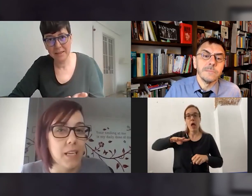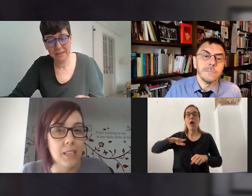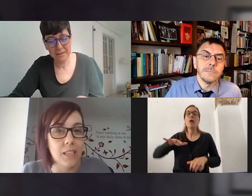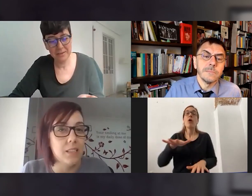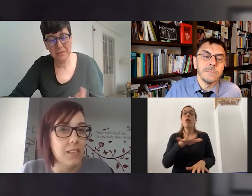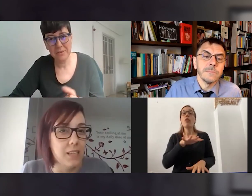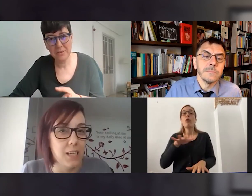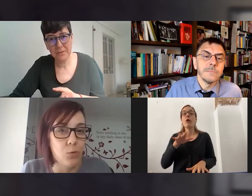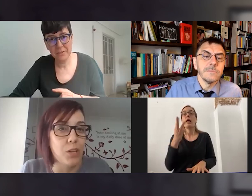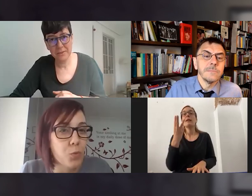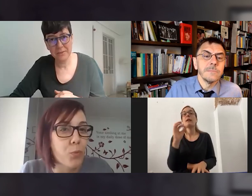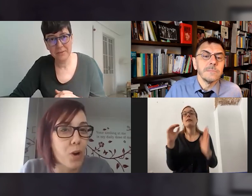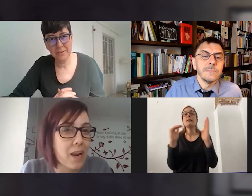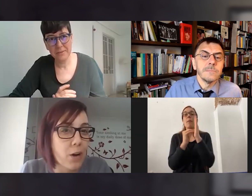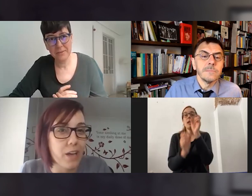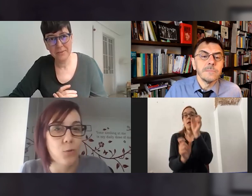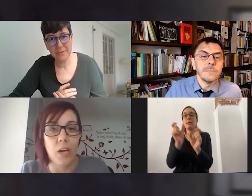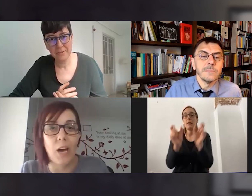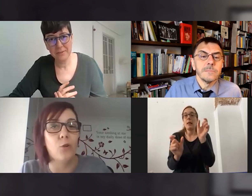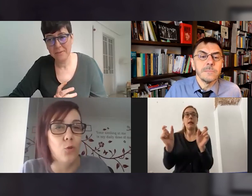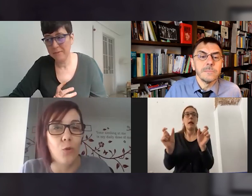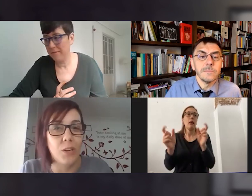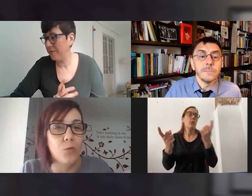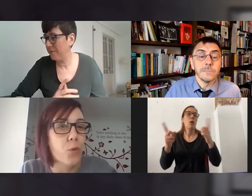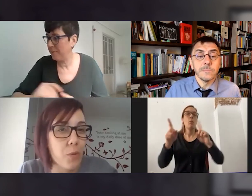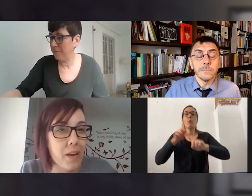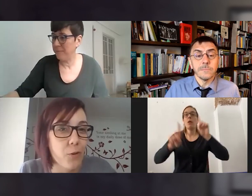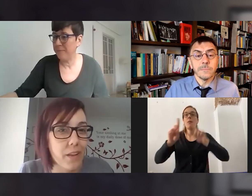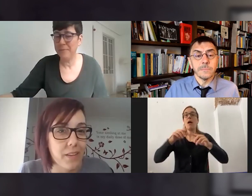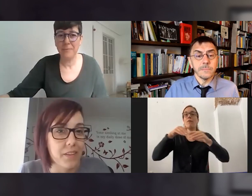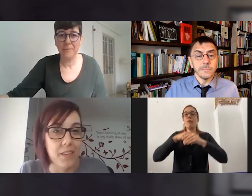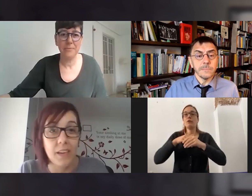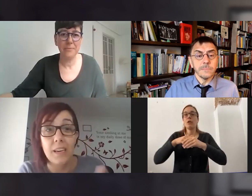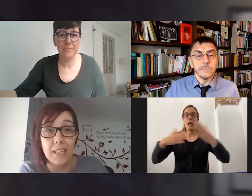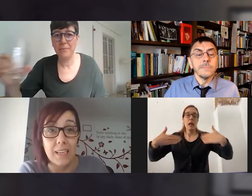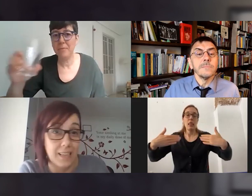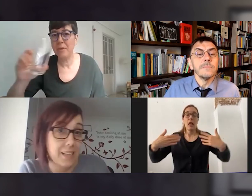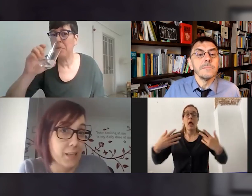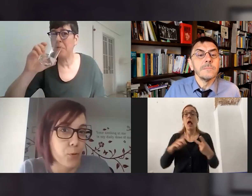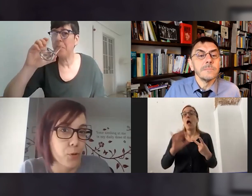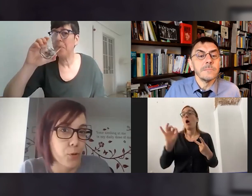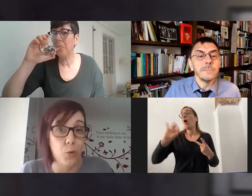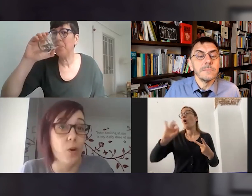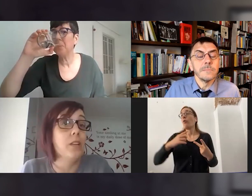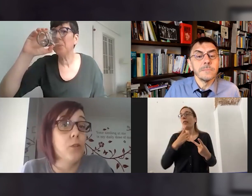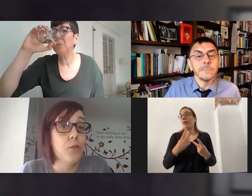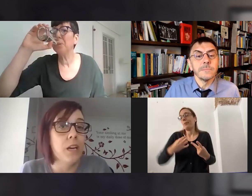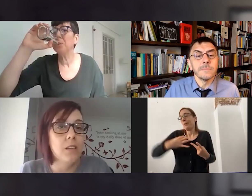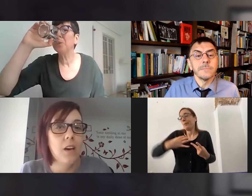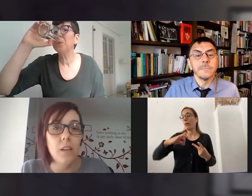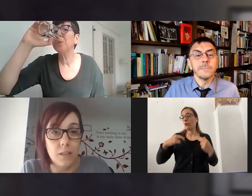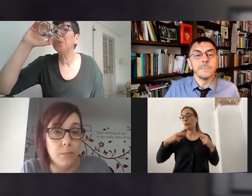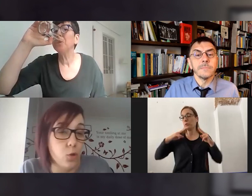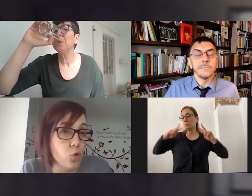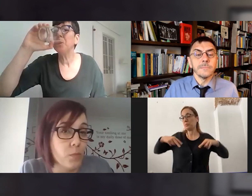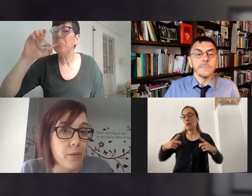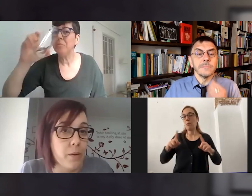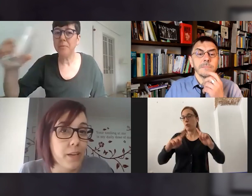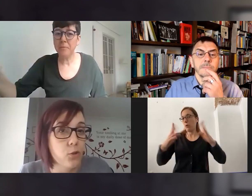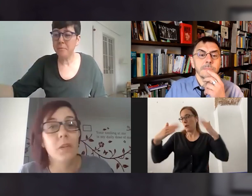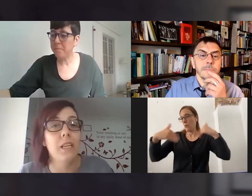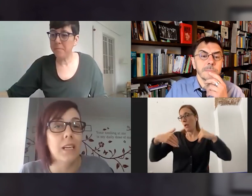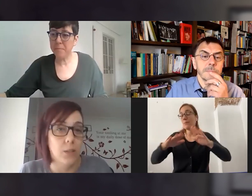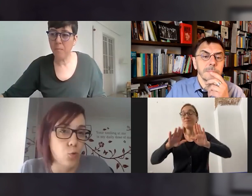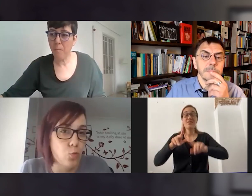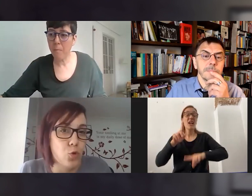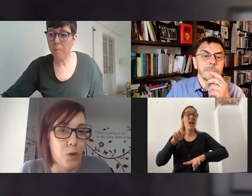30.000 habitantes y no hay ningún problema a la hora de votar o no hay ningún problema a la hora de decir que eres de Podemos. Pero hay en zonas, y nos comentaban